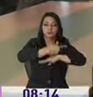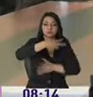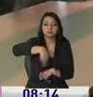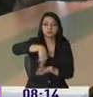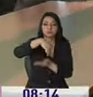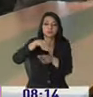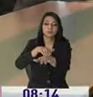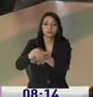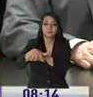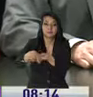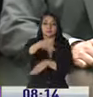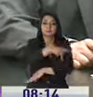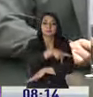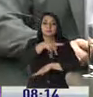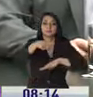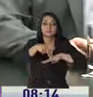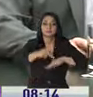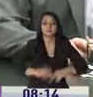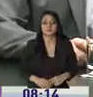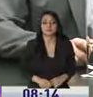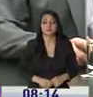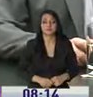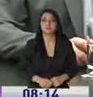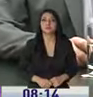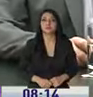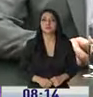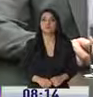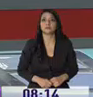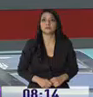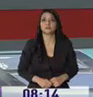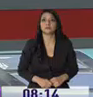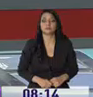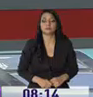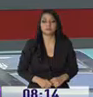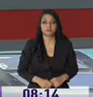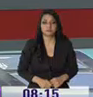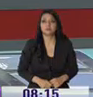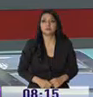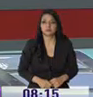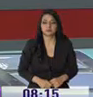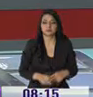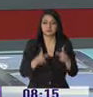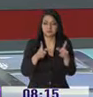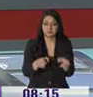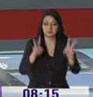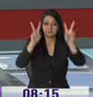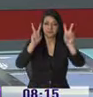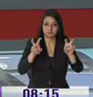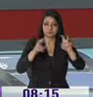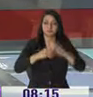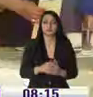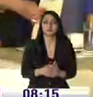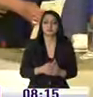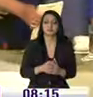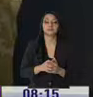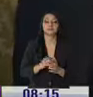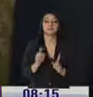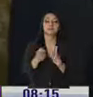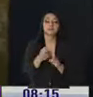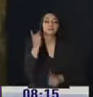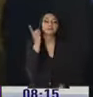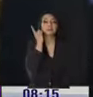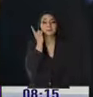y Pichincha, informó Sofía Vintimilla. En este mismo contexto, la primera dama Rocío González se reunió la